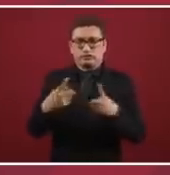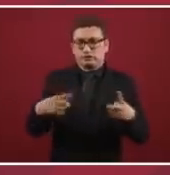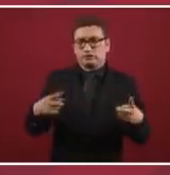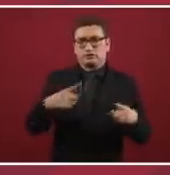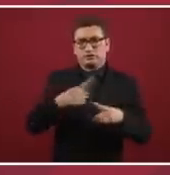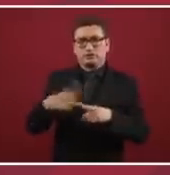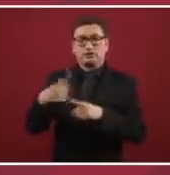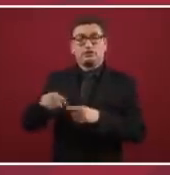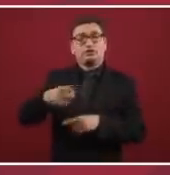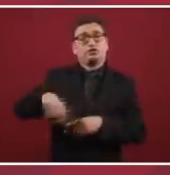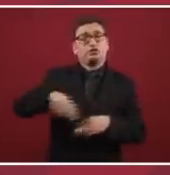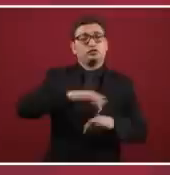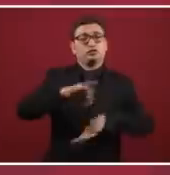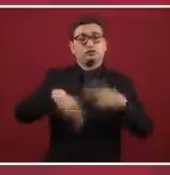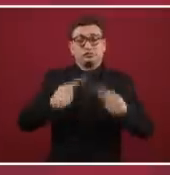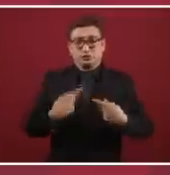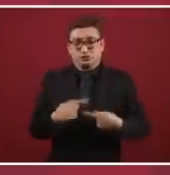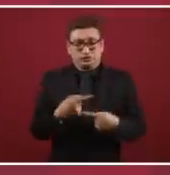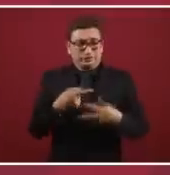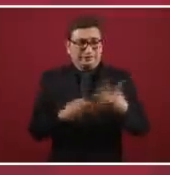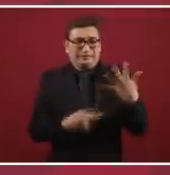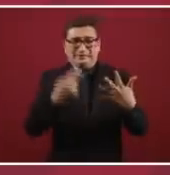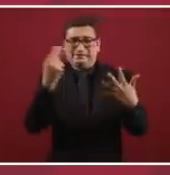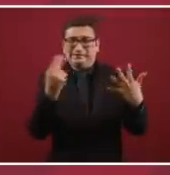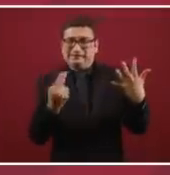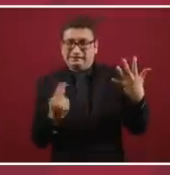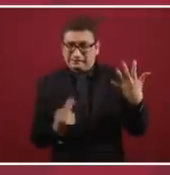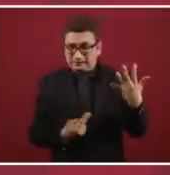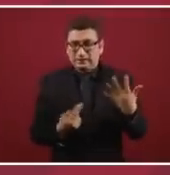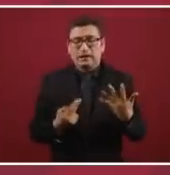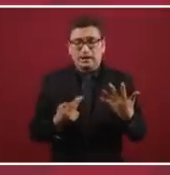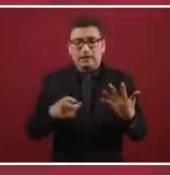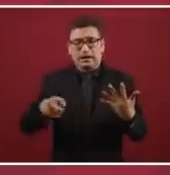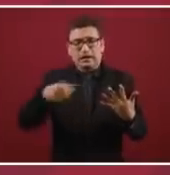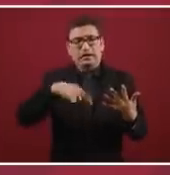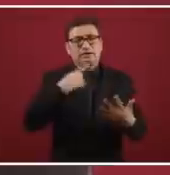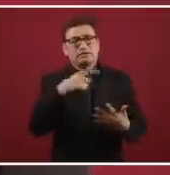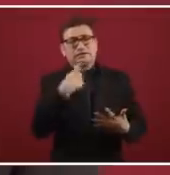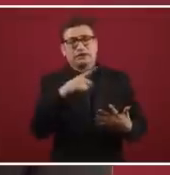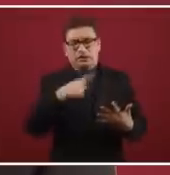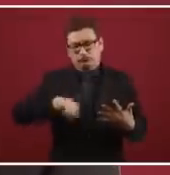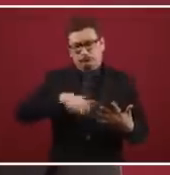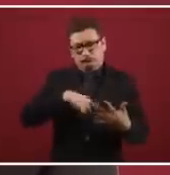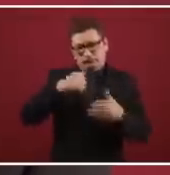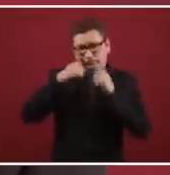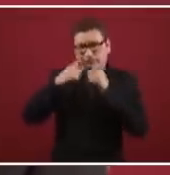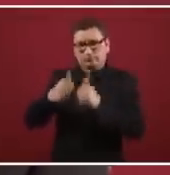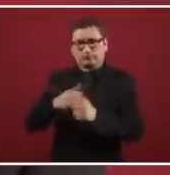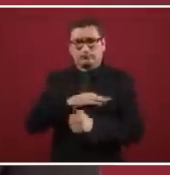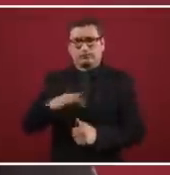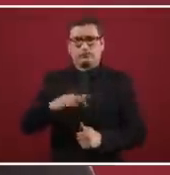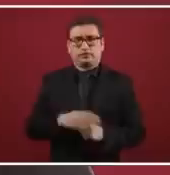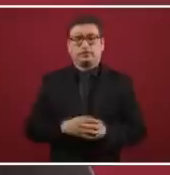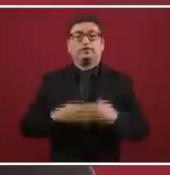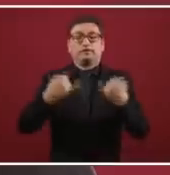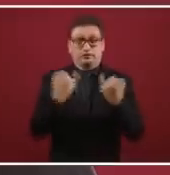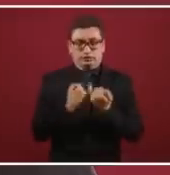de la gente, las prioridades de la gente. Dentro de la estrategia también de